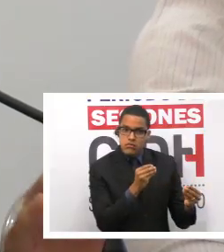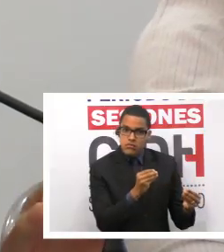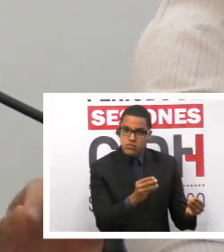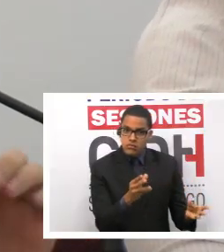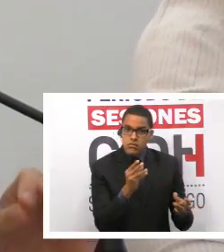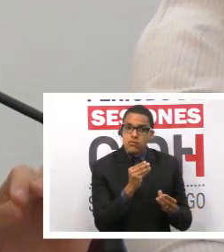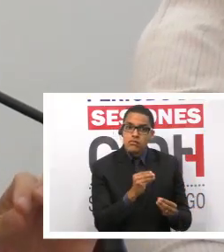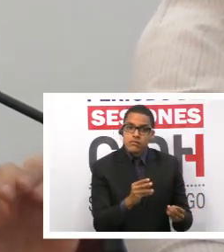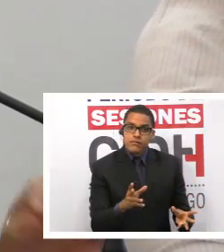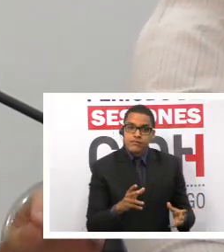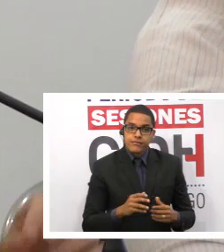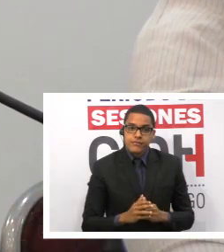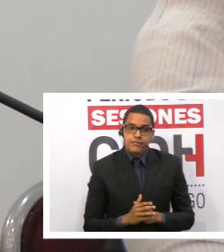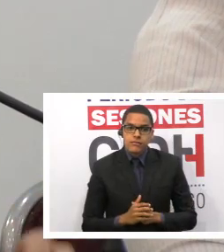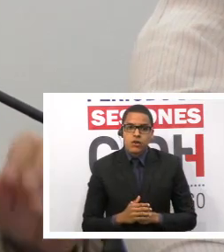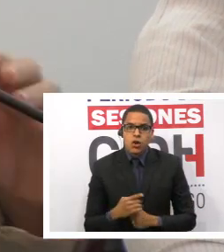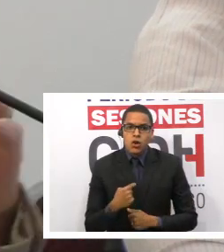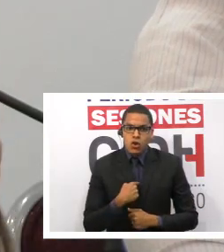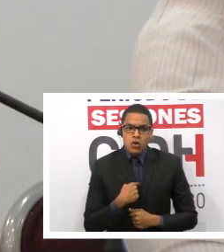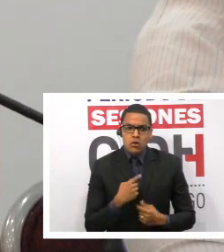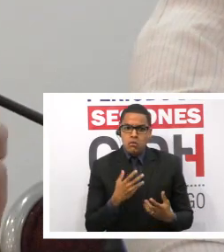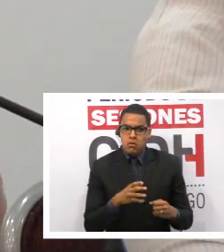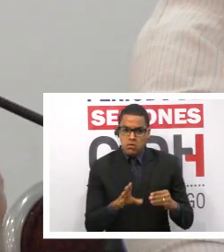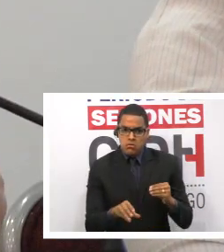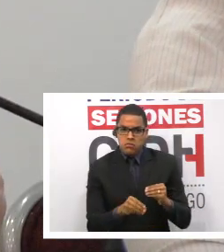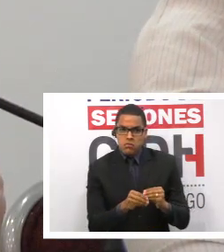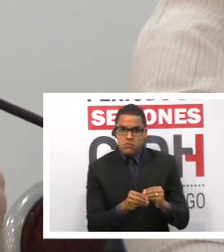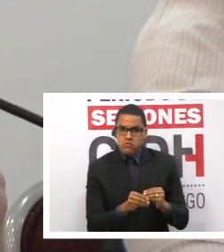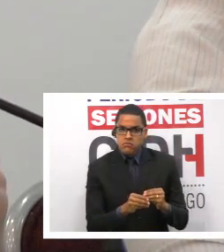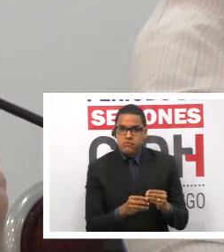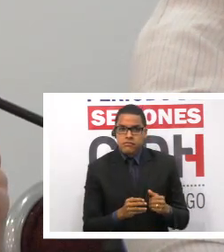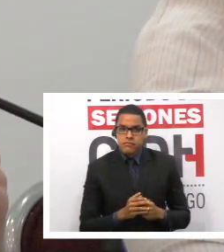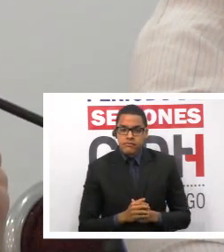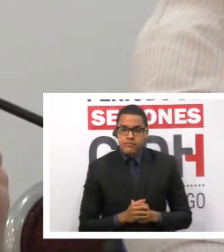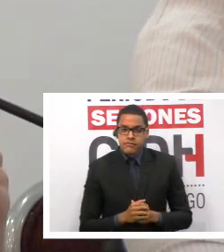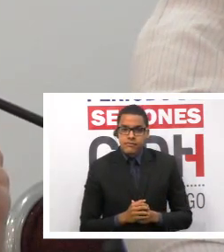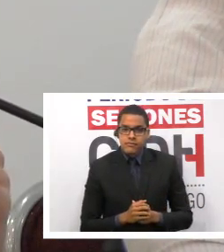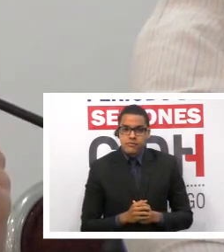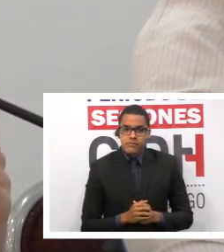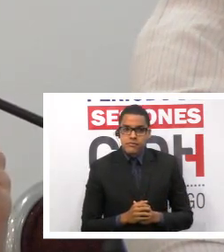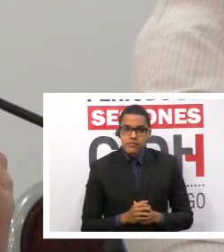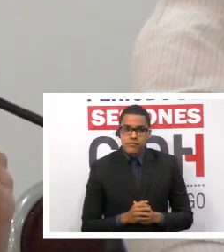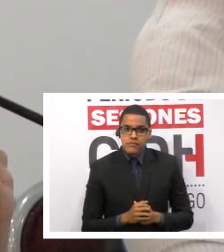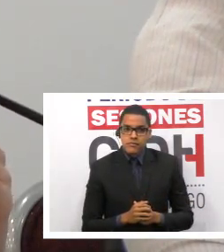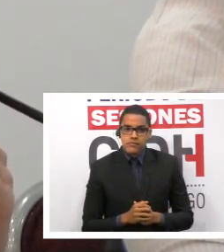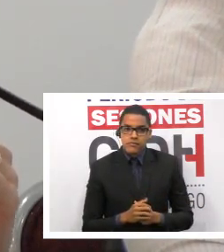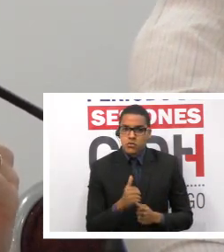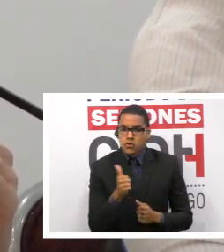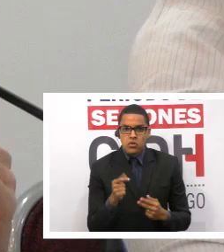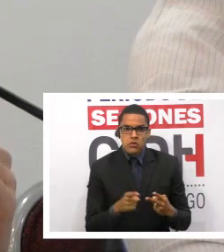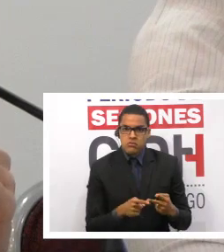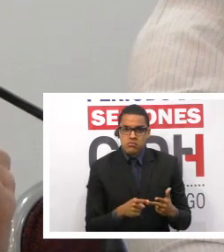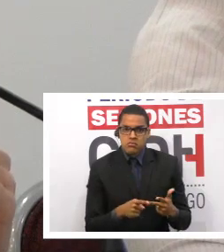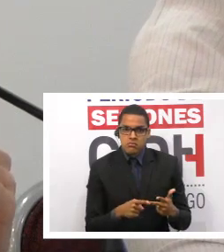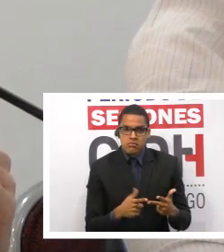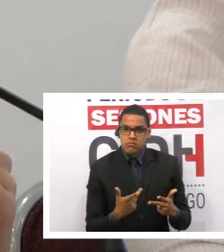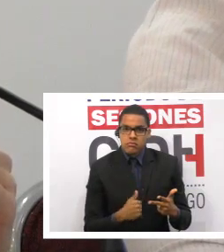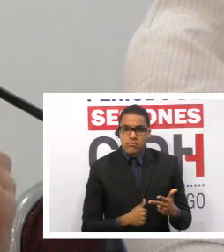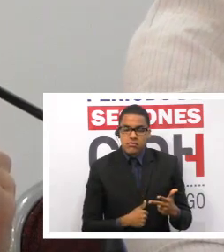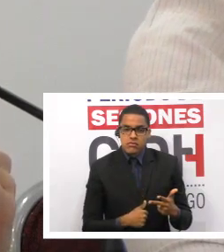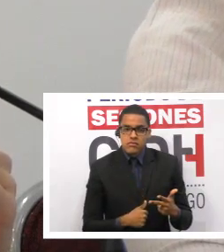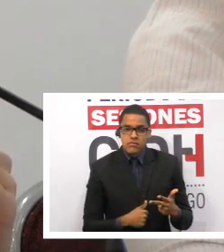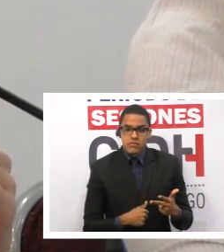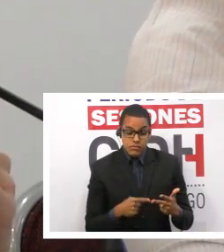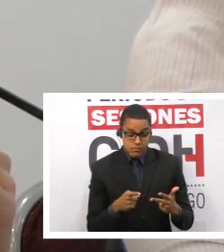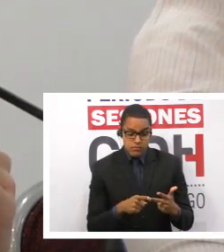quería agregar que es una suerte de tercera dimensión que hay respecto de la política fiscal que